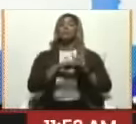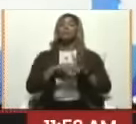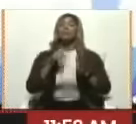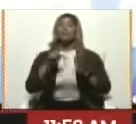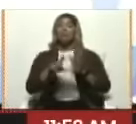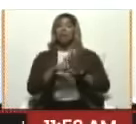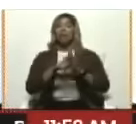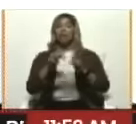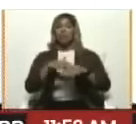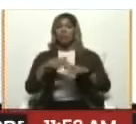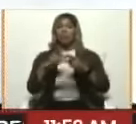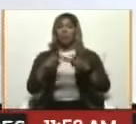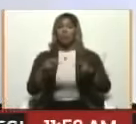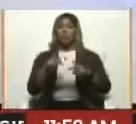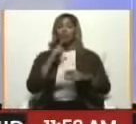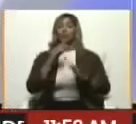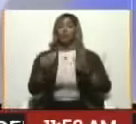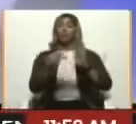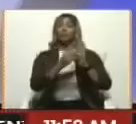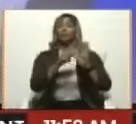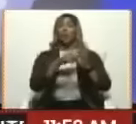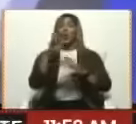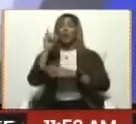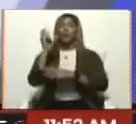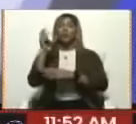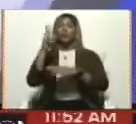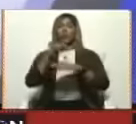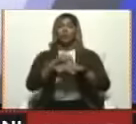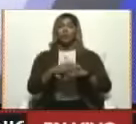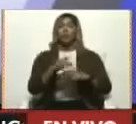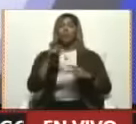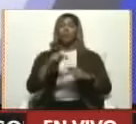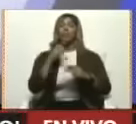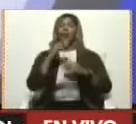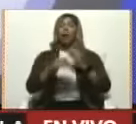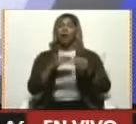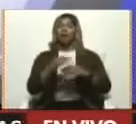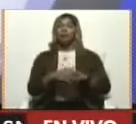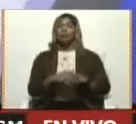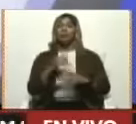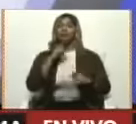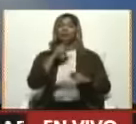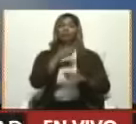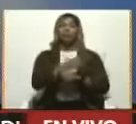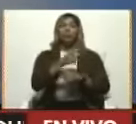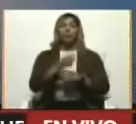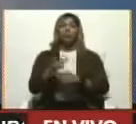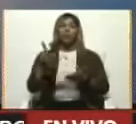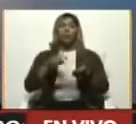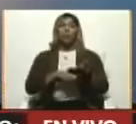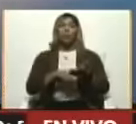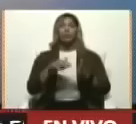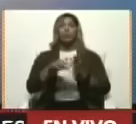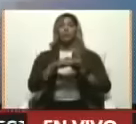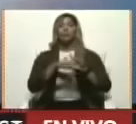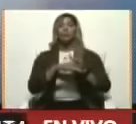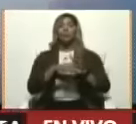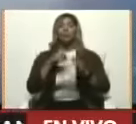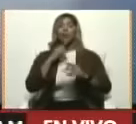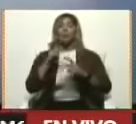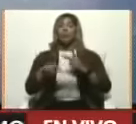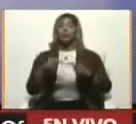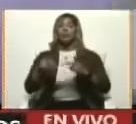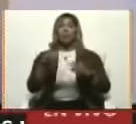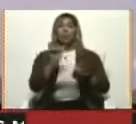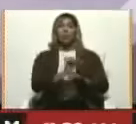Ministerio Público está consagrada en la Constitución Nacional y ejerce su acción acusatoria en cumplimiento del Código Orgánico Procesal